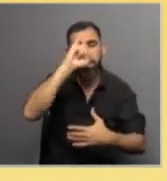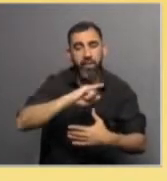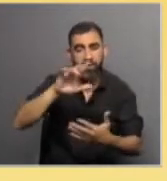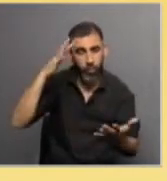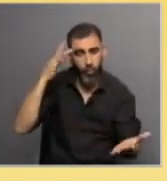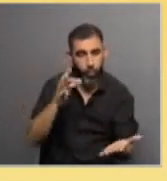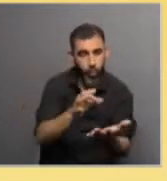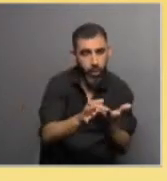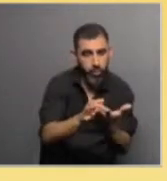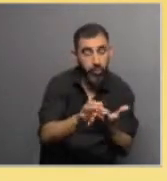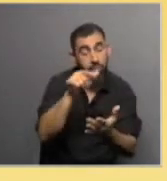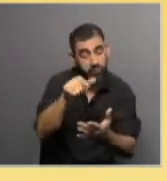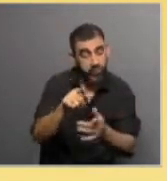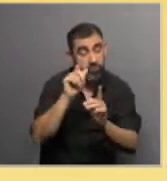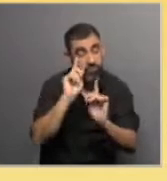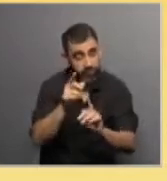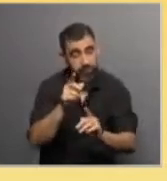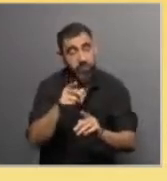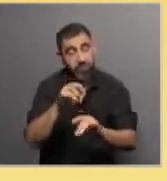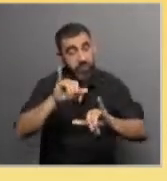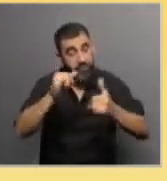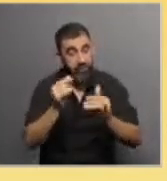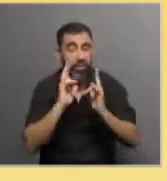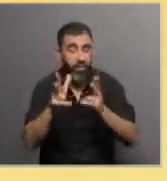Y bueno, fueron anteriormente, como decía Rosana,